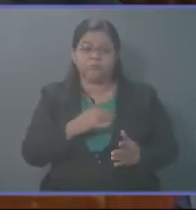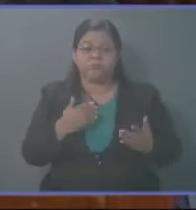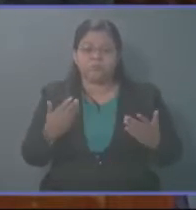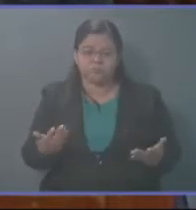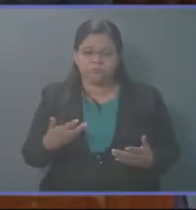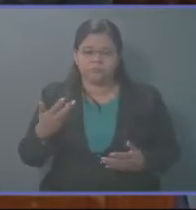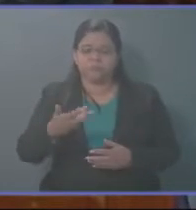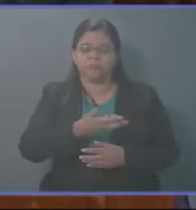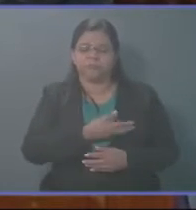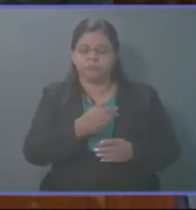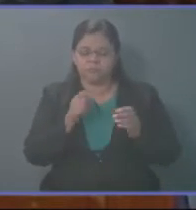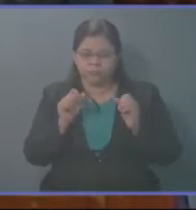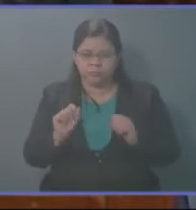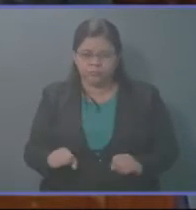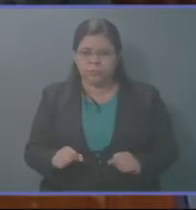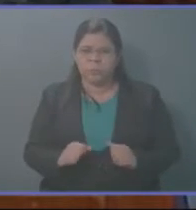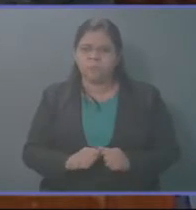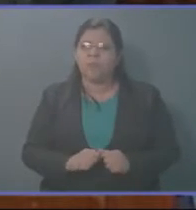poder